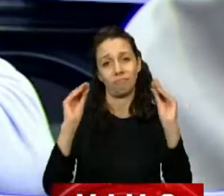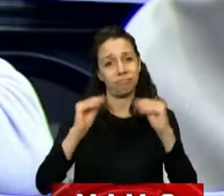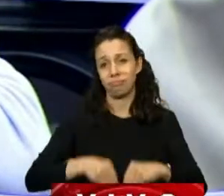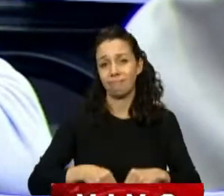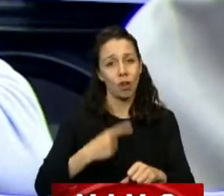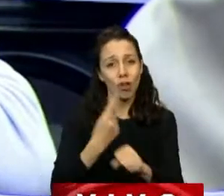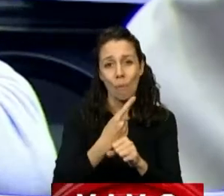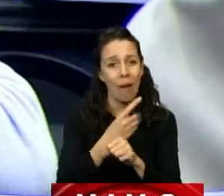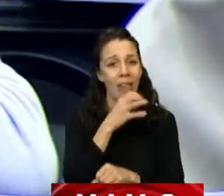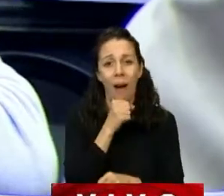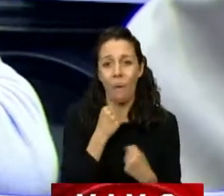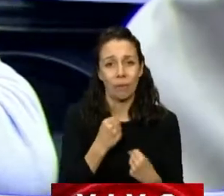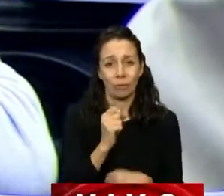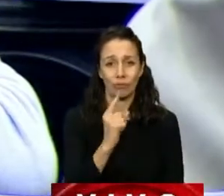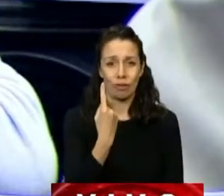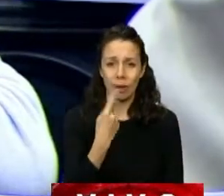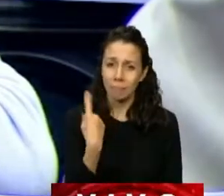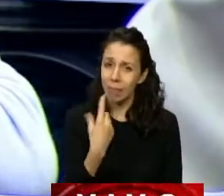Reflexionemos también sobre esta crisis.